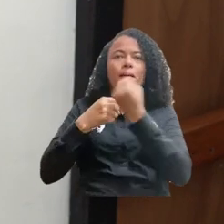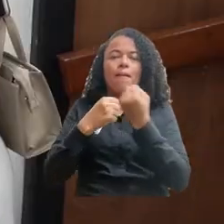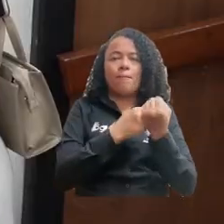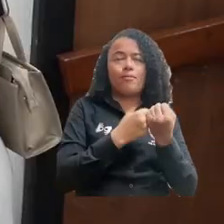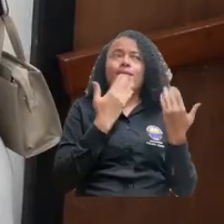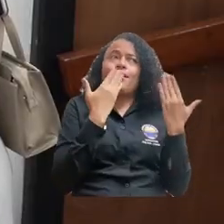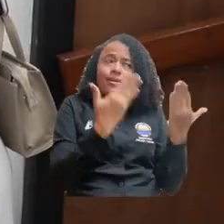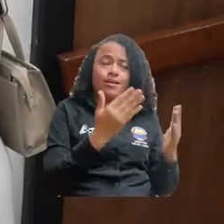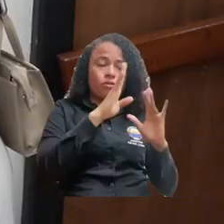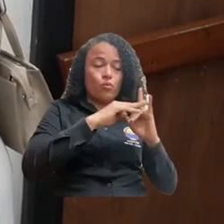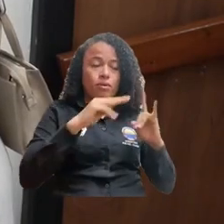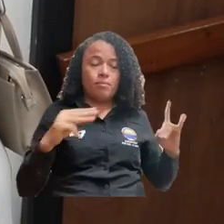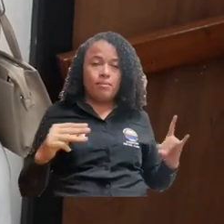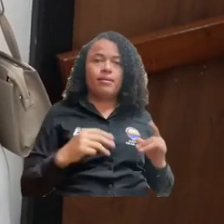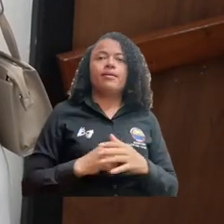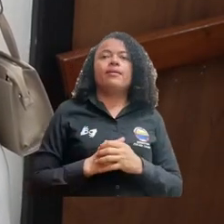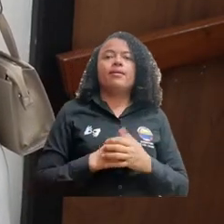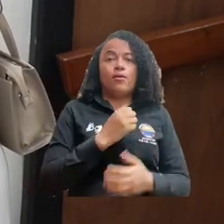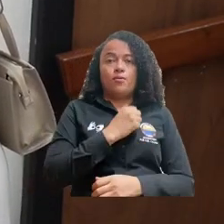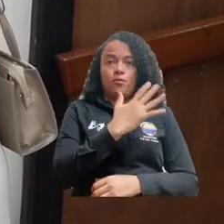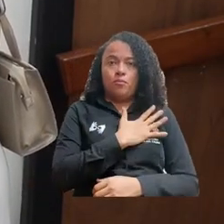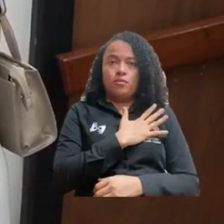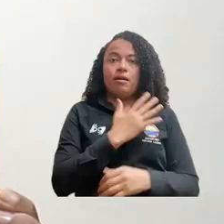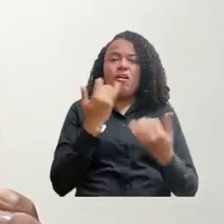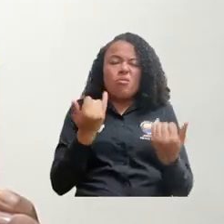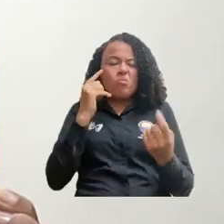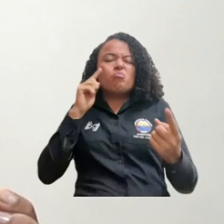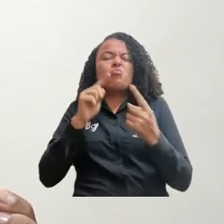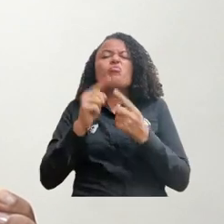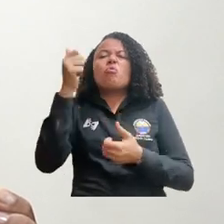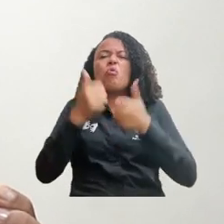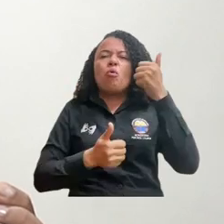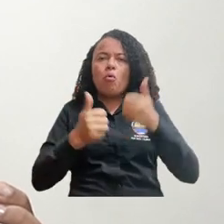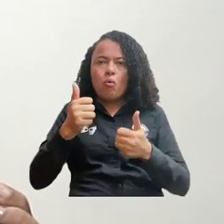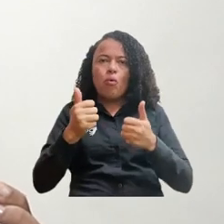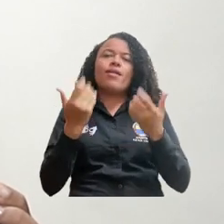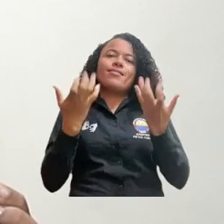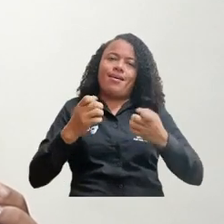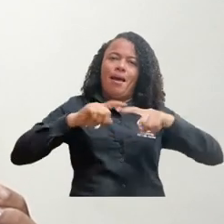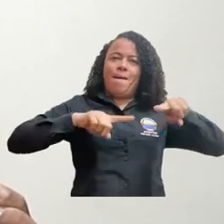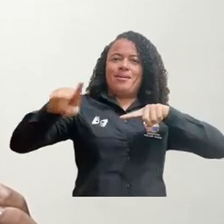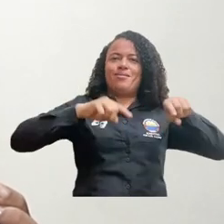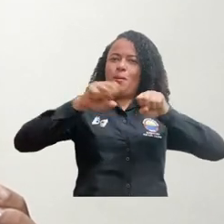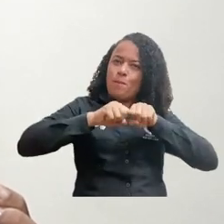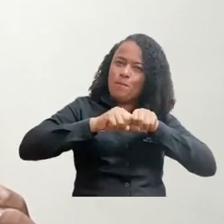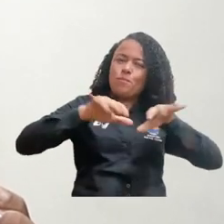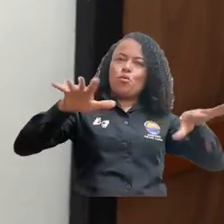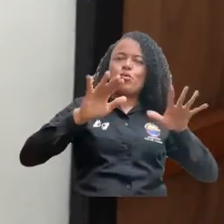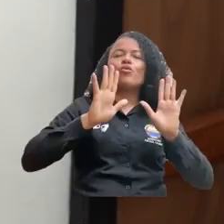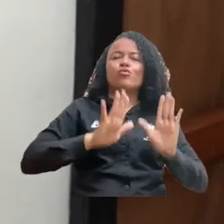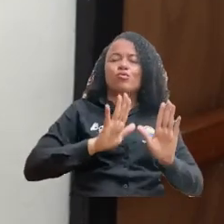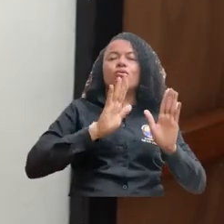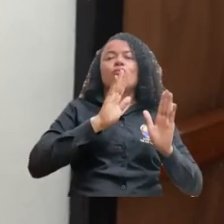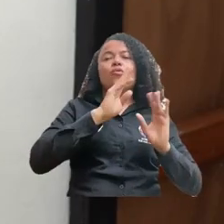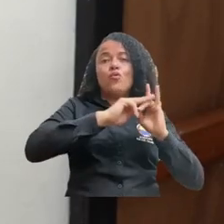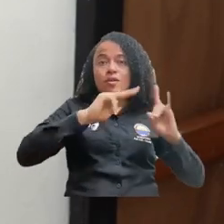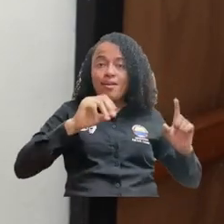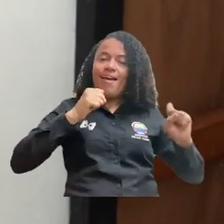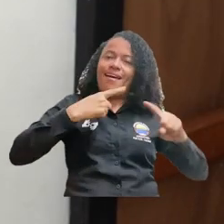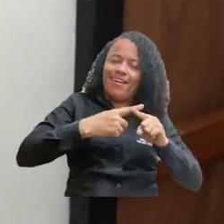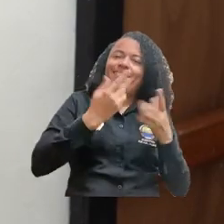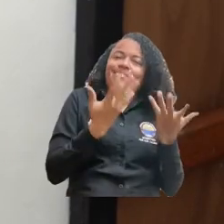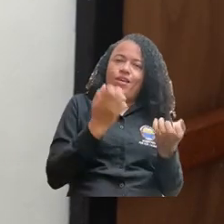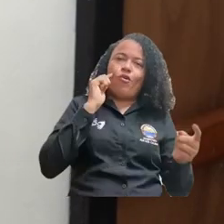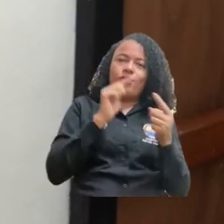otros departamentos. Muy agradecido a la universidad por esta oportunidad. La meta es ser a futuro administrador